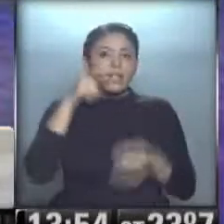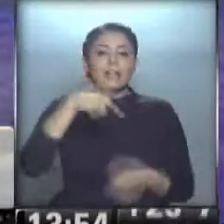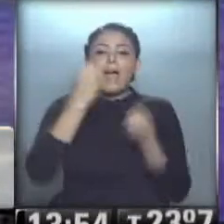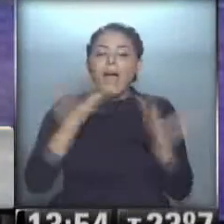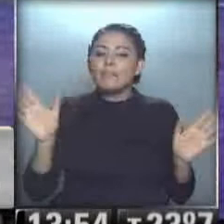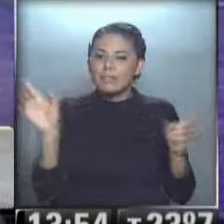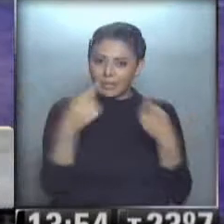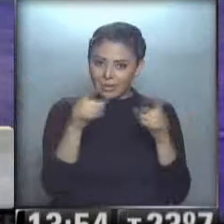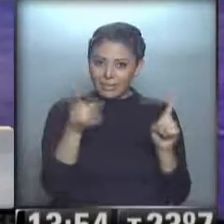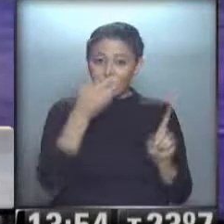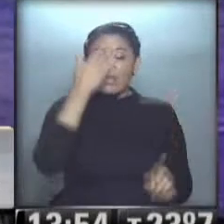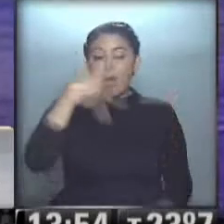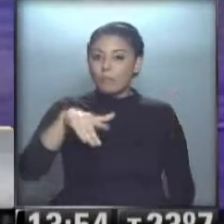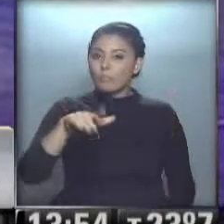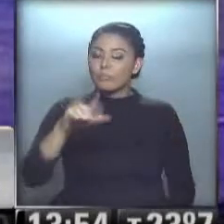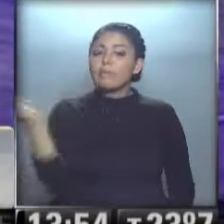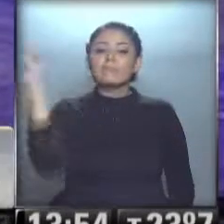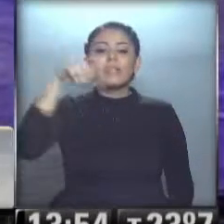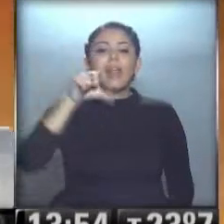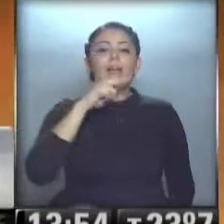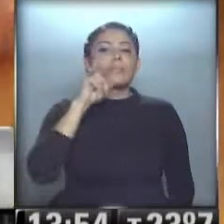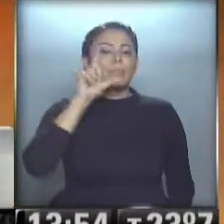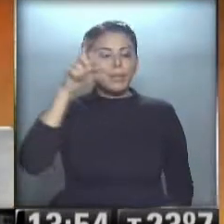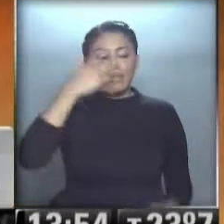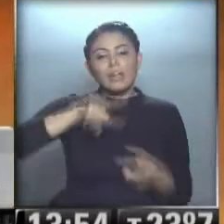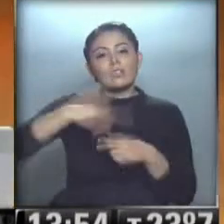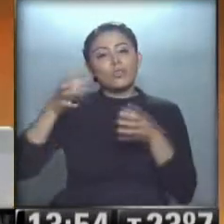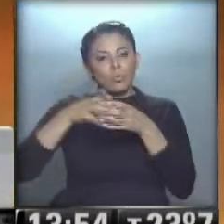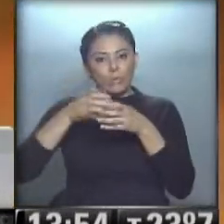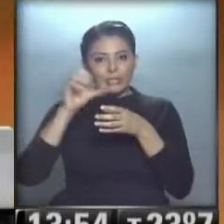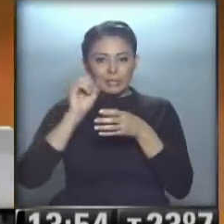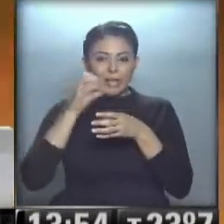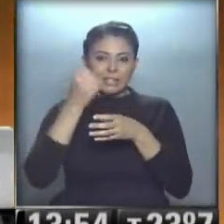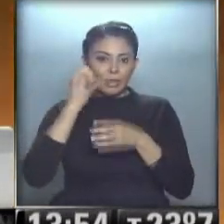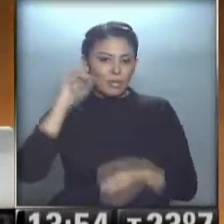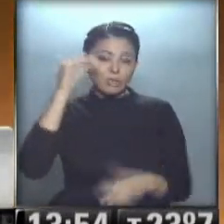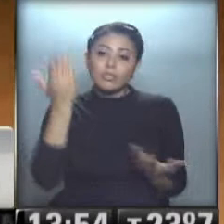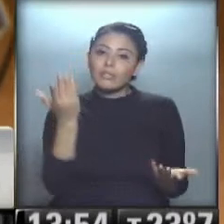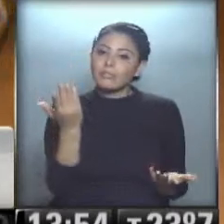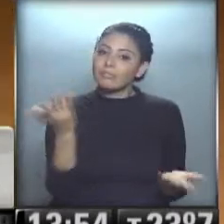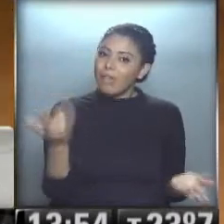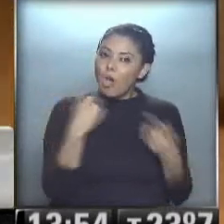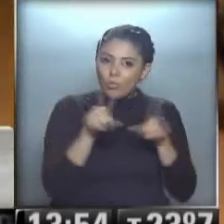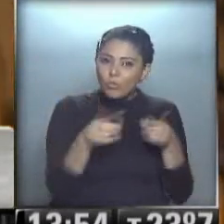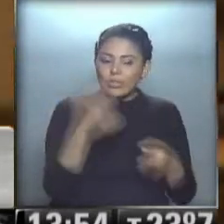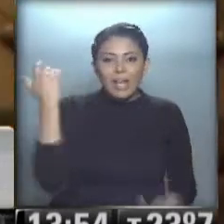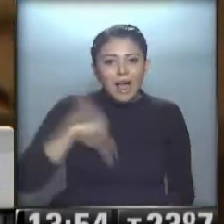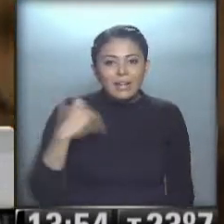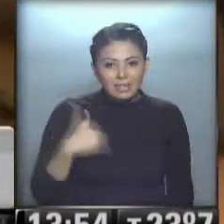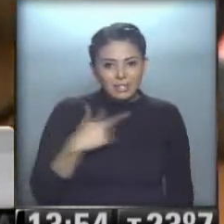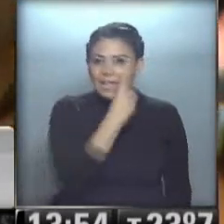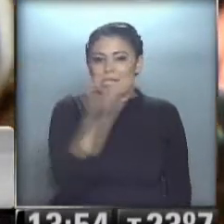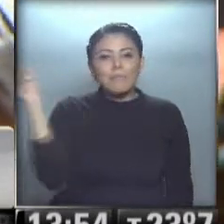escenario para luego darle lugar a Raúl Lavie y al Sexteto Mayor. Así que vas a tener música argentina